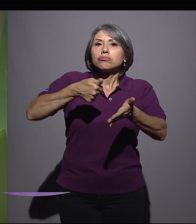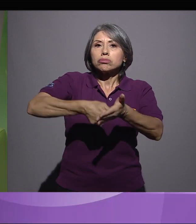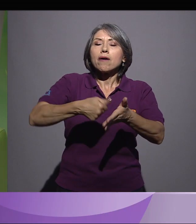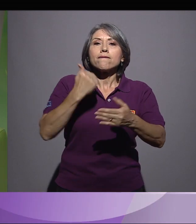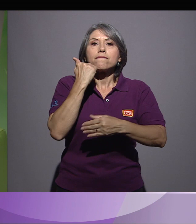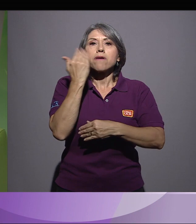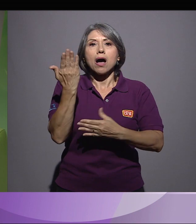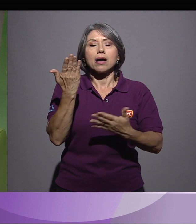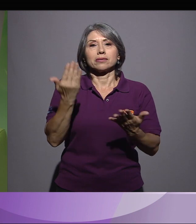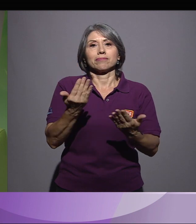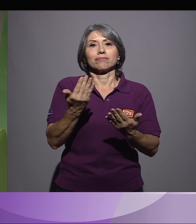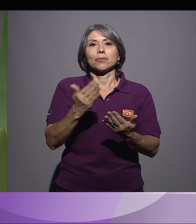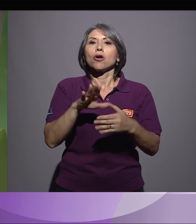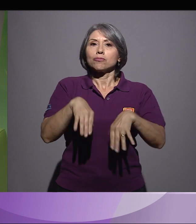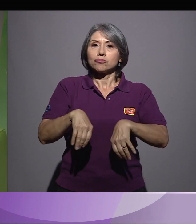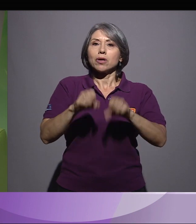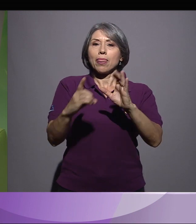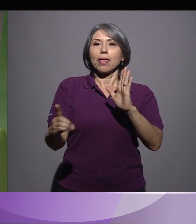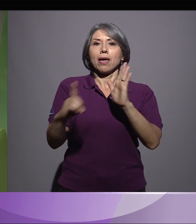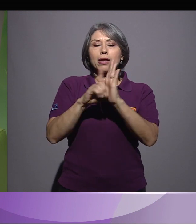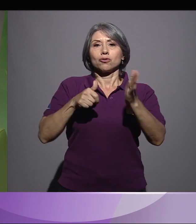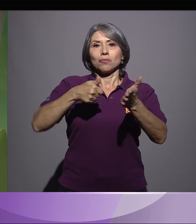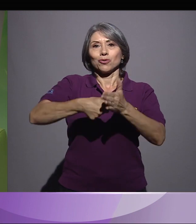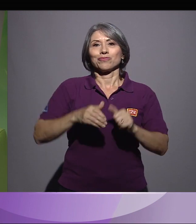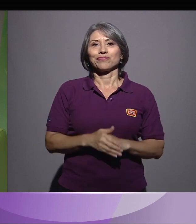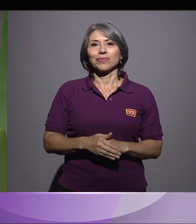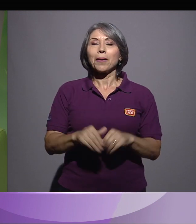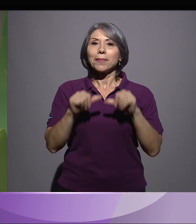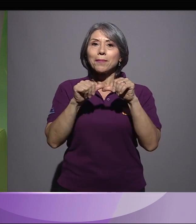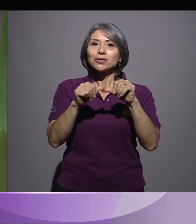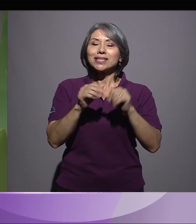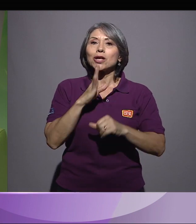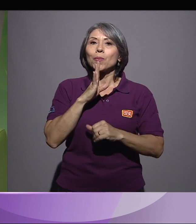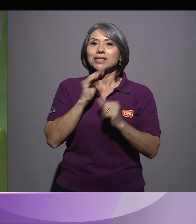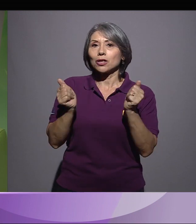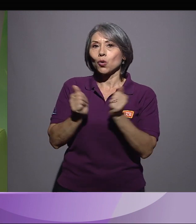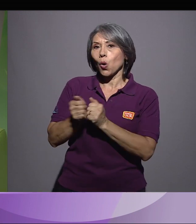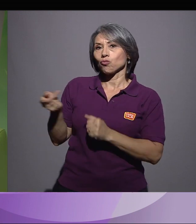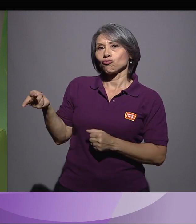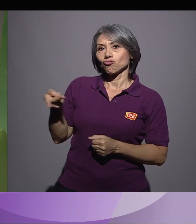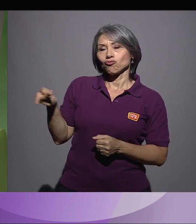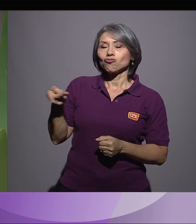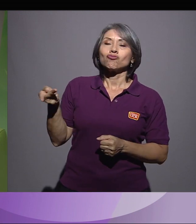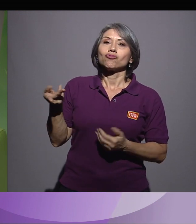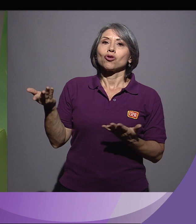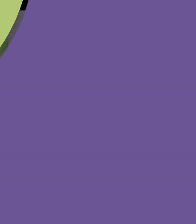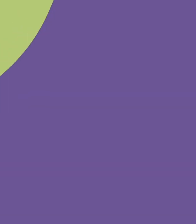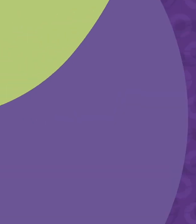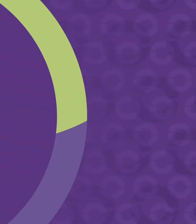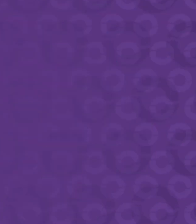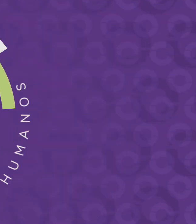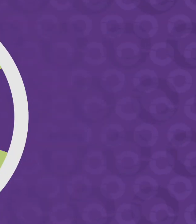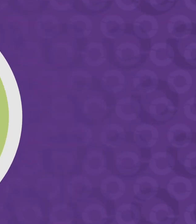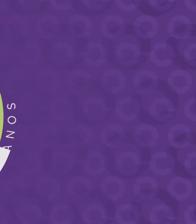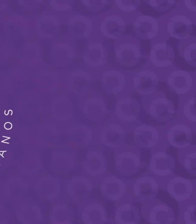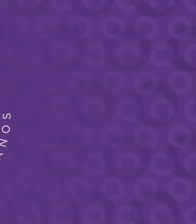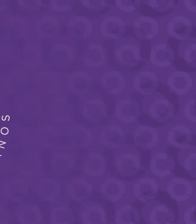facilidad el derecho al voto. Y vamos a seguir conversando con nuestras invitadas del día de hoy sobre este tema.